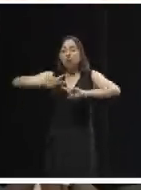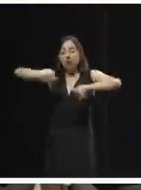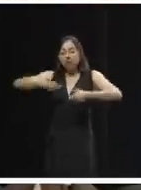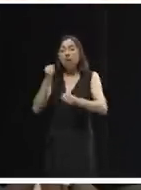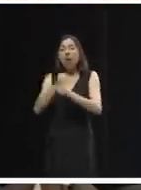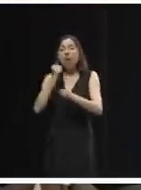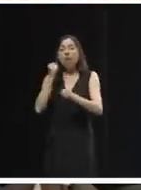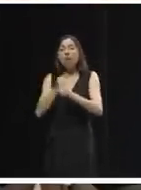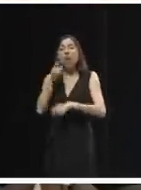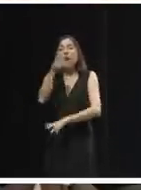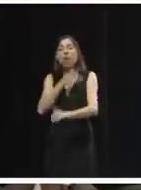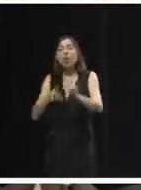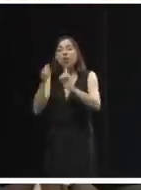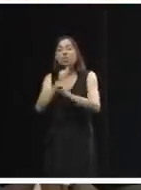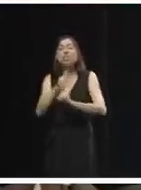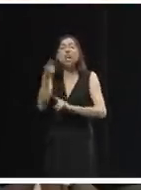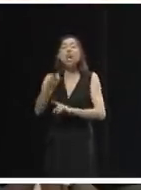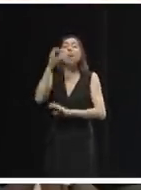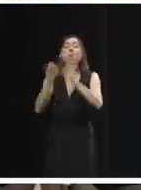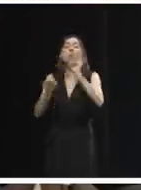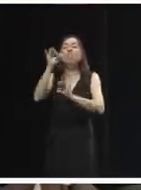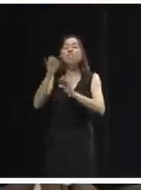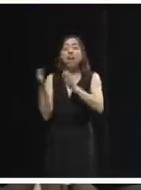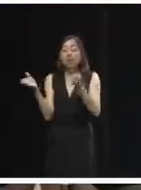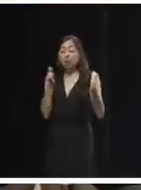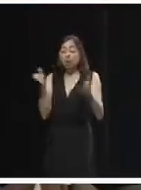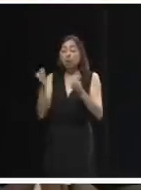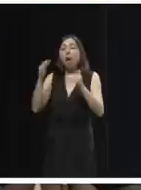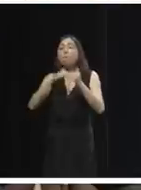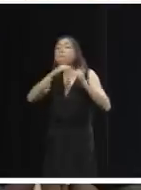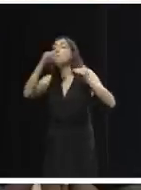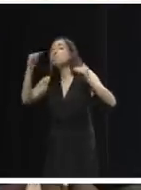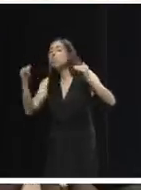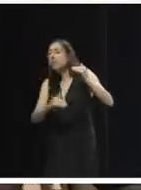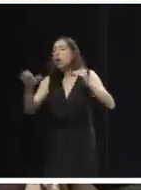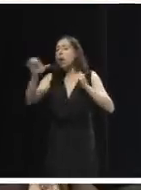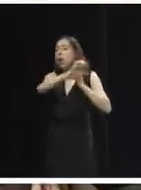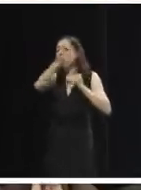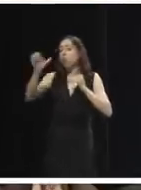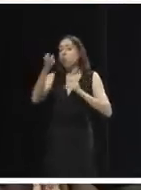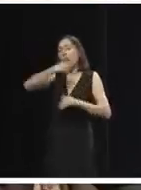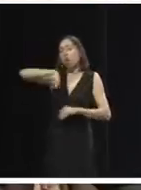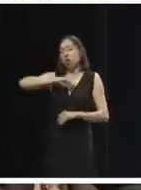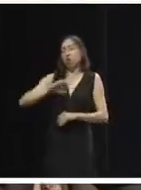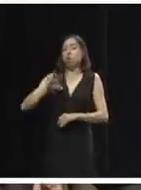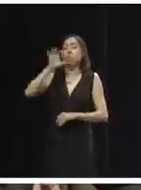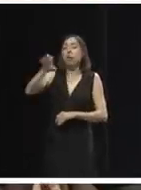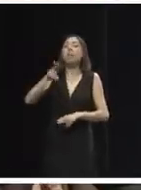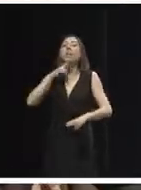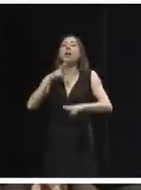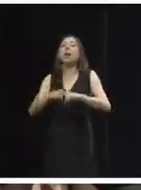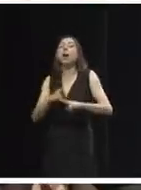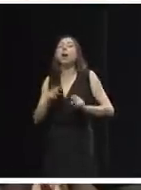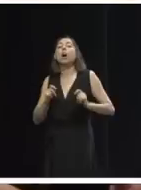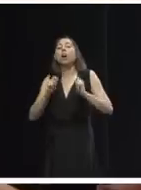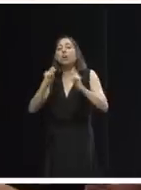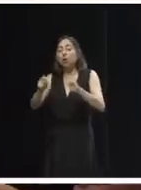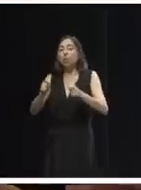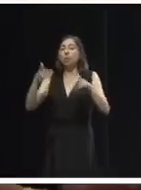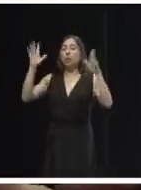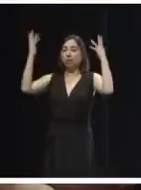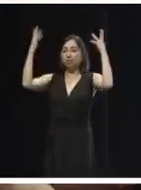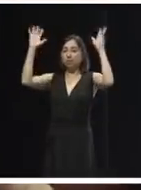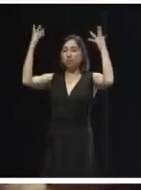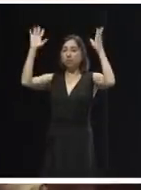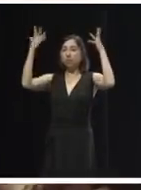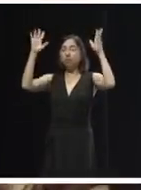hace que tengamos la cifra de temporalidad por debajo de la europea en nuestro país. Se llama que hoy tenemos ultraactividad